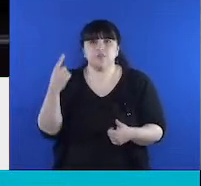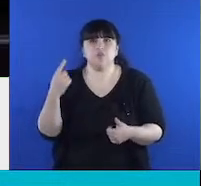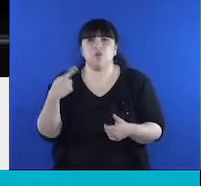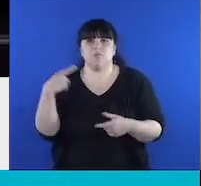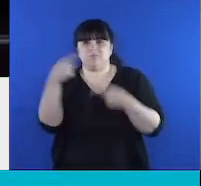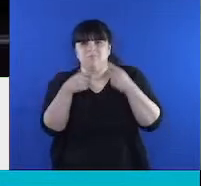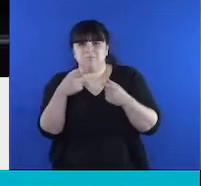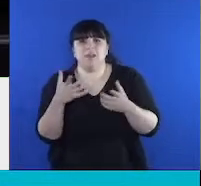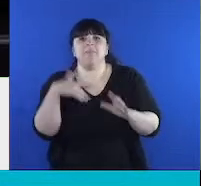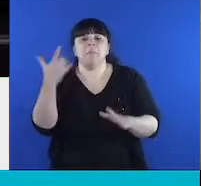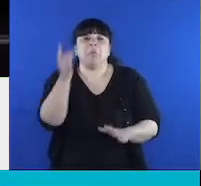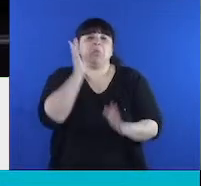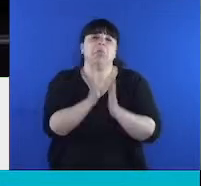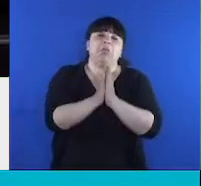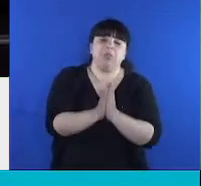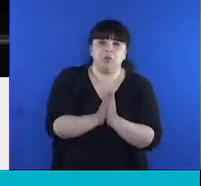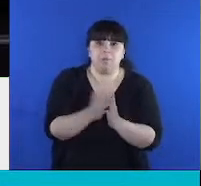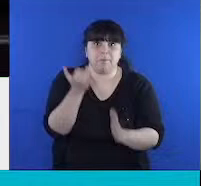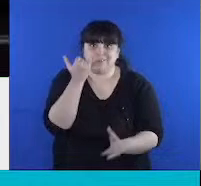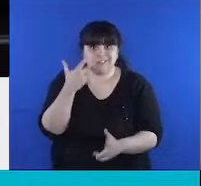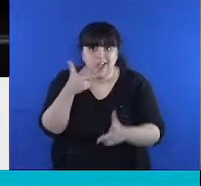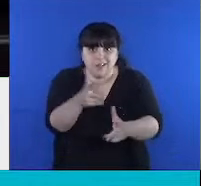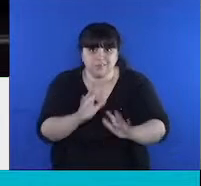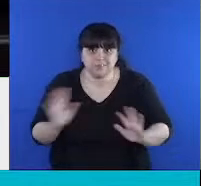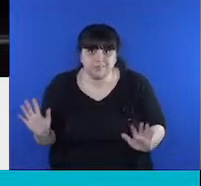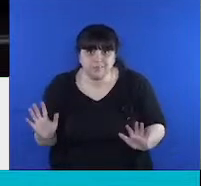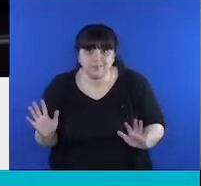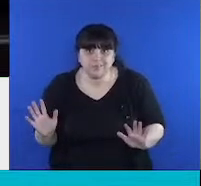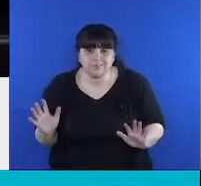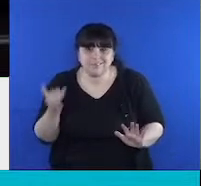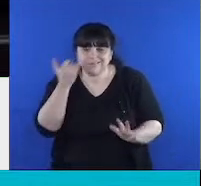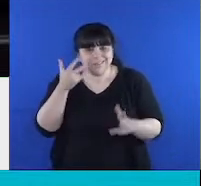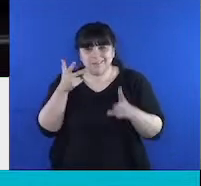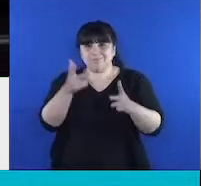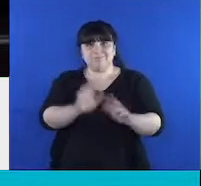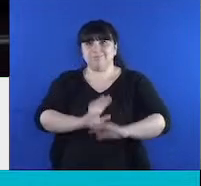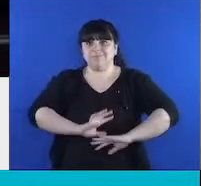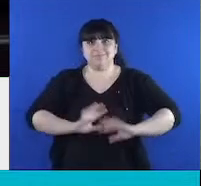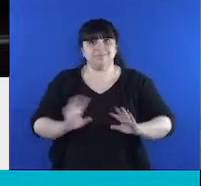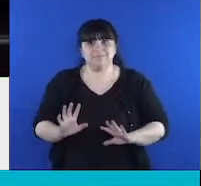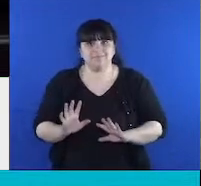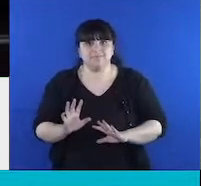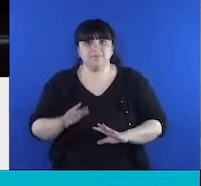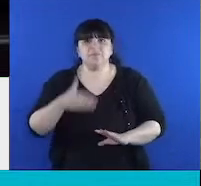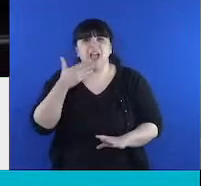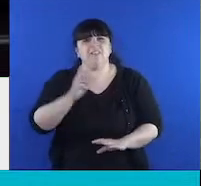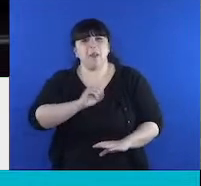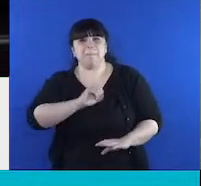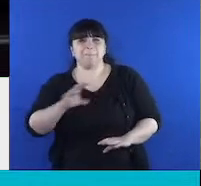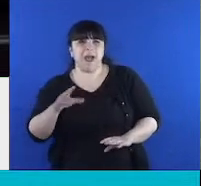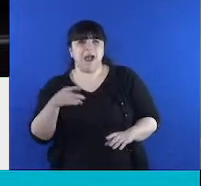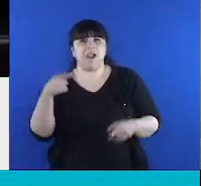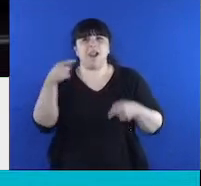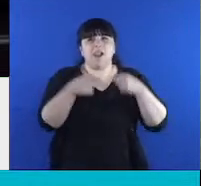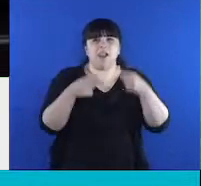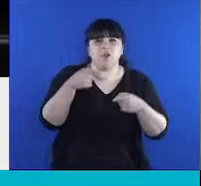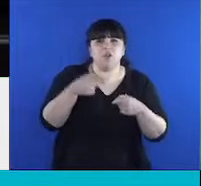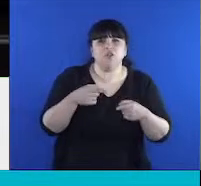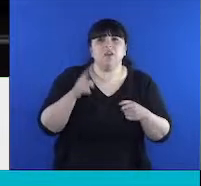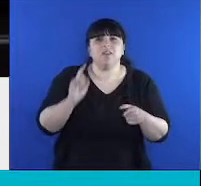dicho. Se refirió de manera bastante despectiva y discriminatoria hacia el